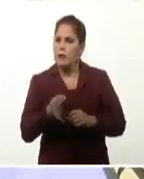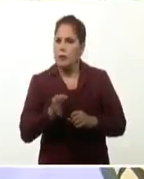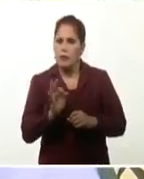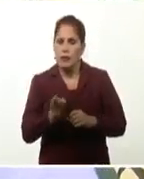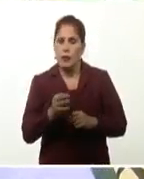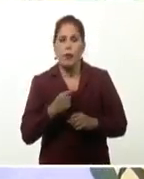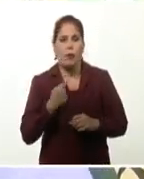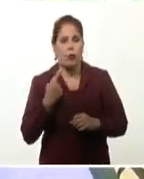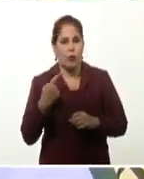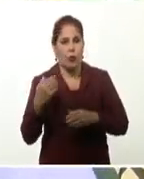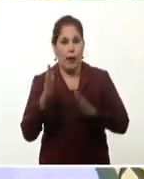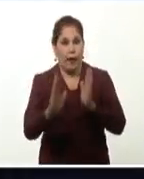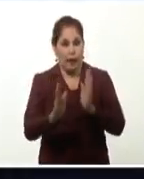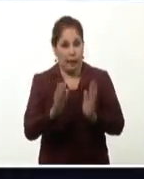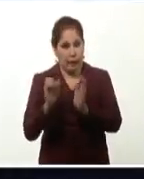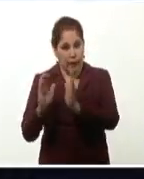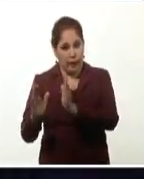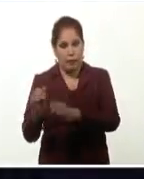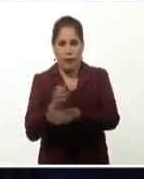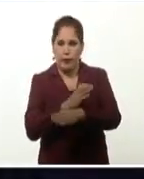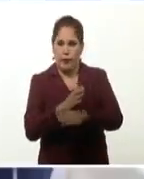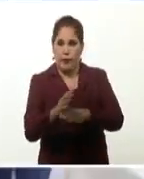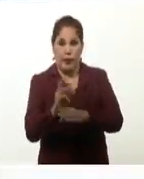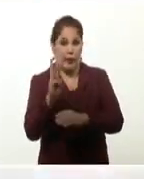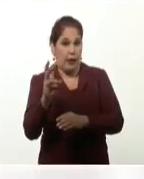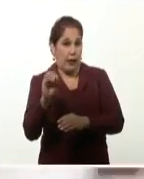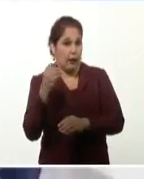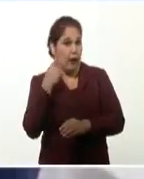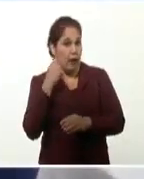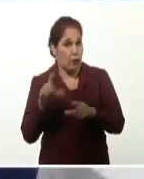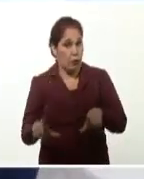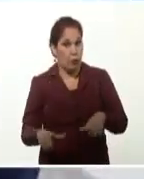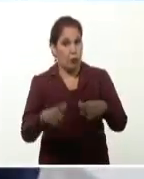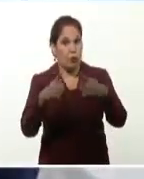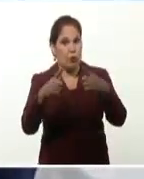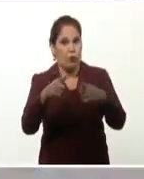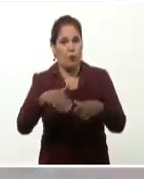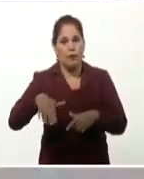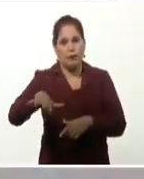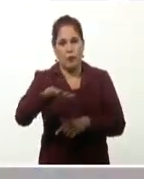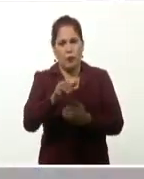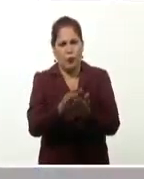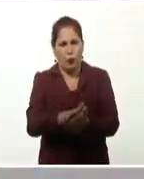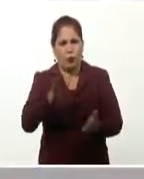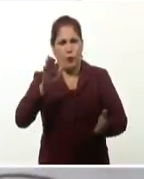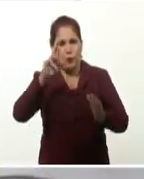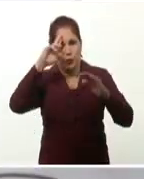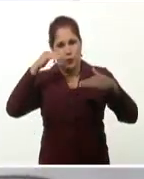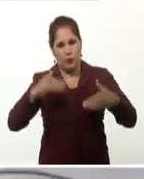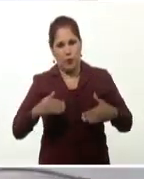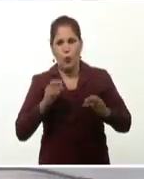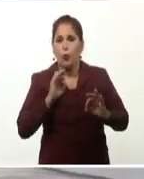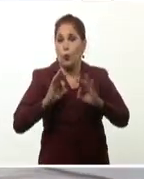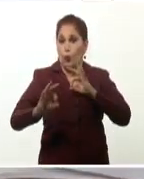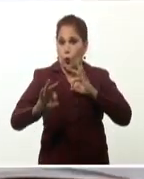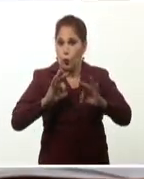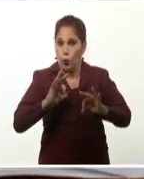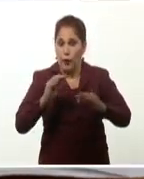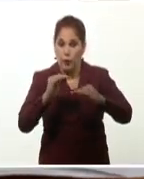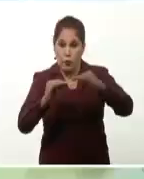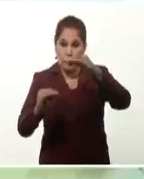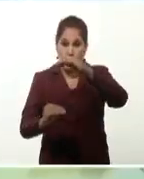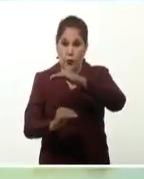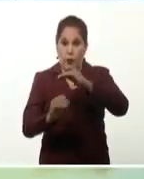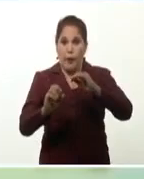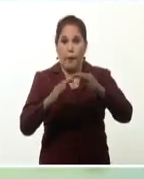los que hemos pasado en el enfrentamiento. 3 décadas comprometidos con la salud del pueblo, el CENSEC, subordinado al Ministerio de